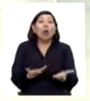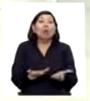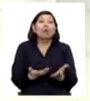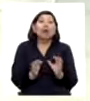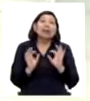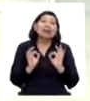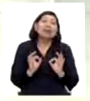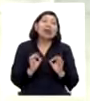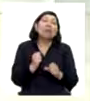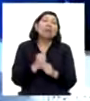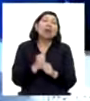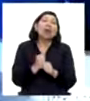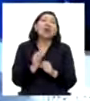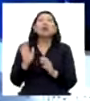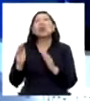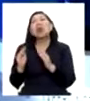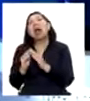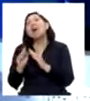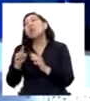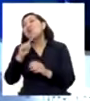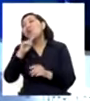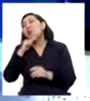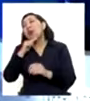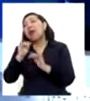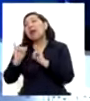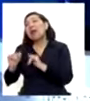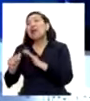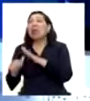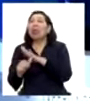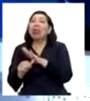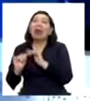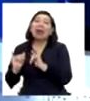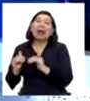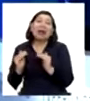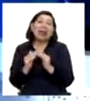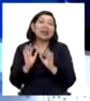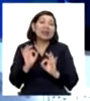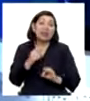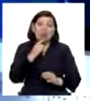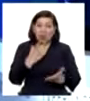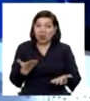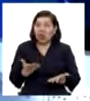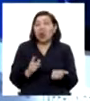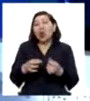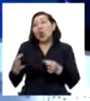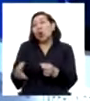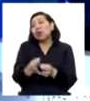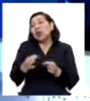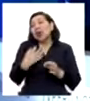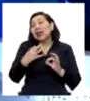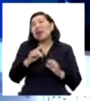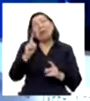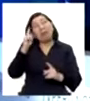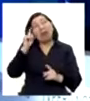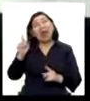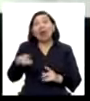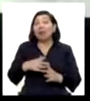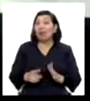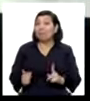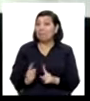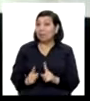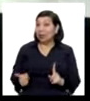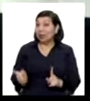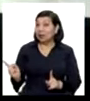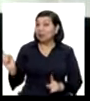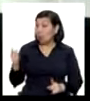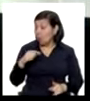estar laborando en su vivienda, ¿no?, con los quehaceres de costumbre de las mujeres. Y entonces, se echa por tierra esos mitos de que